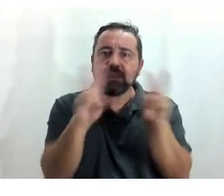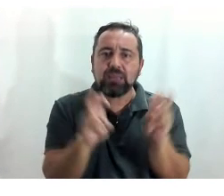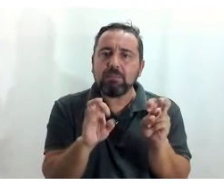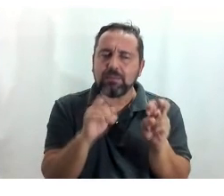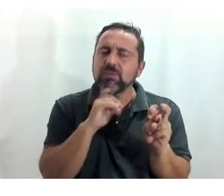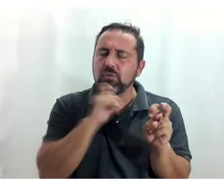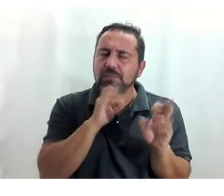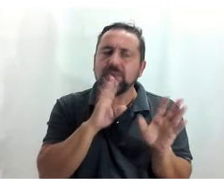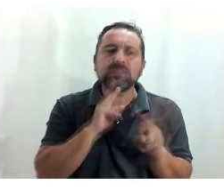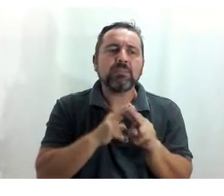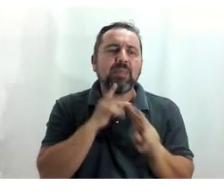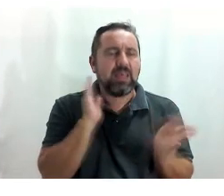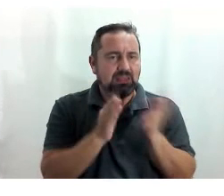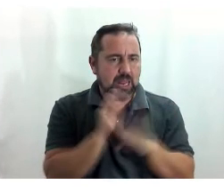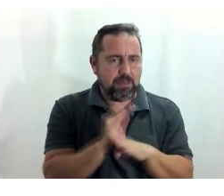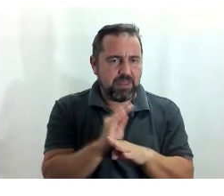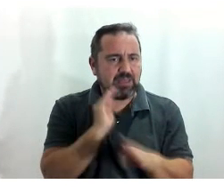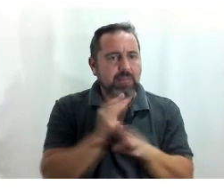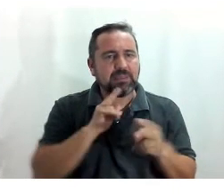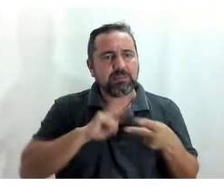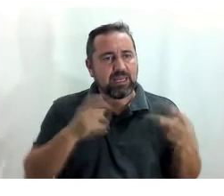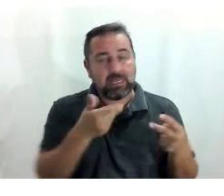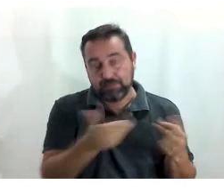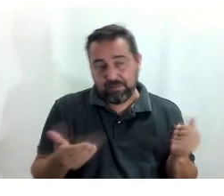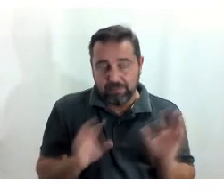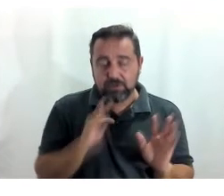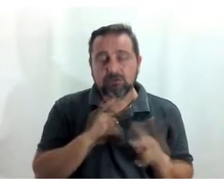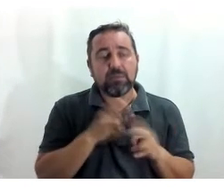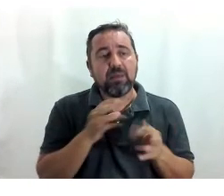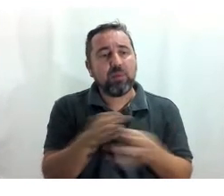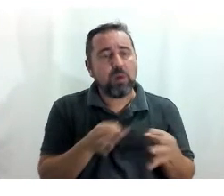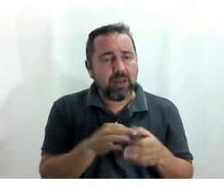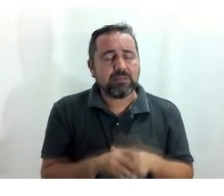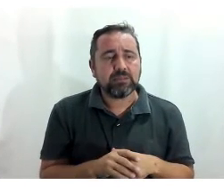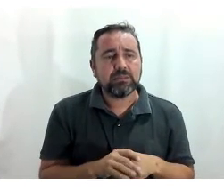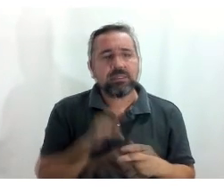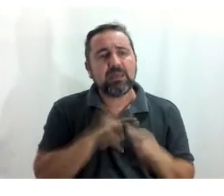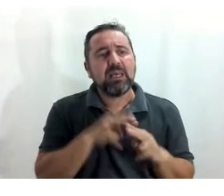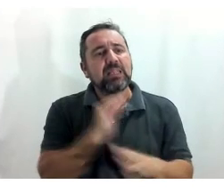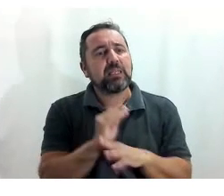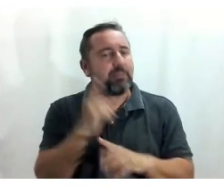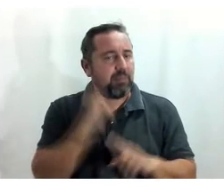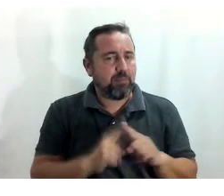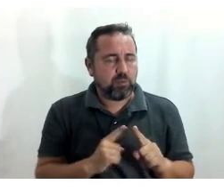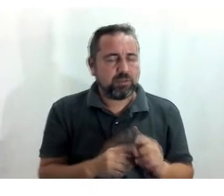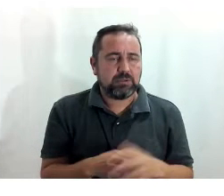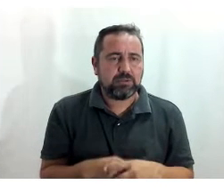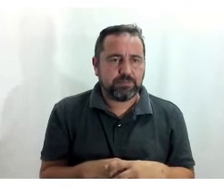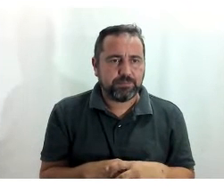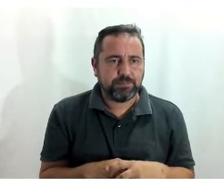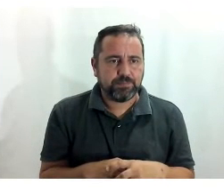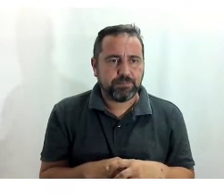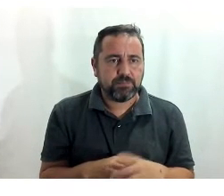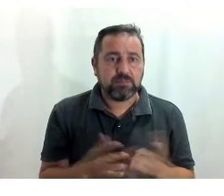complejo, que es el de terapias génicas principalmente, o terapias celulares en el tratamiento de las hipoacusias.